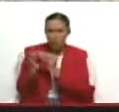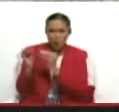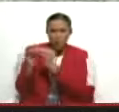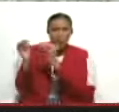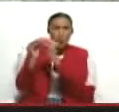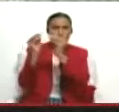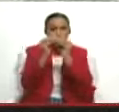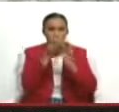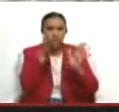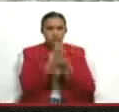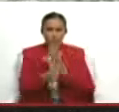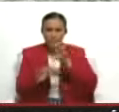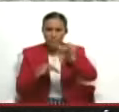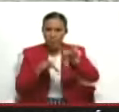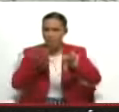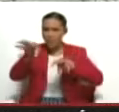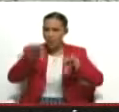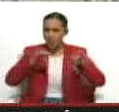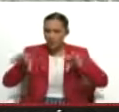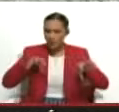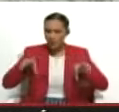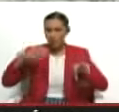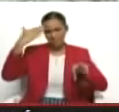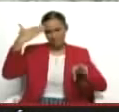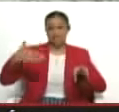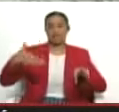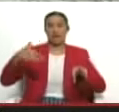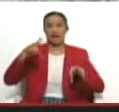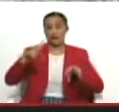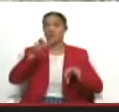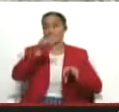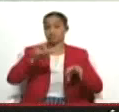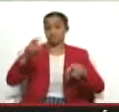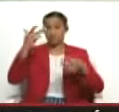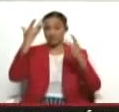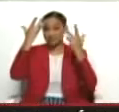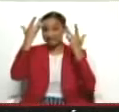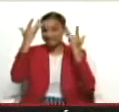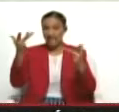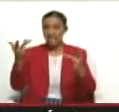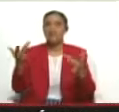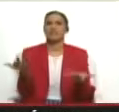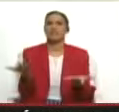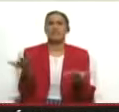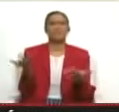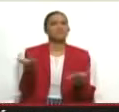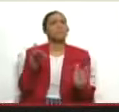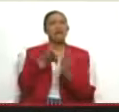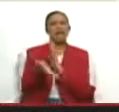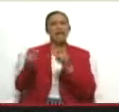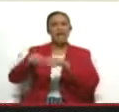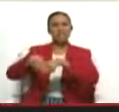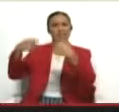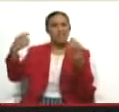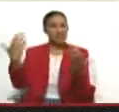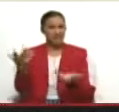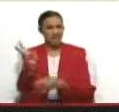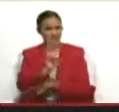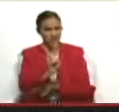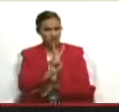margen de la ley quieran seguir diciendo para dañar qué la imagen del Estado